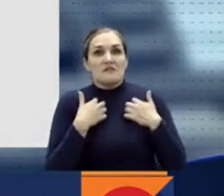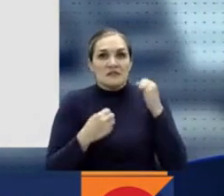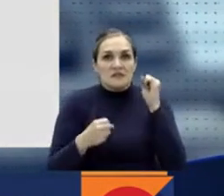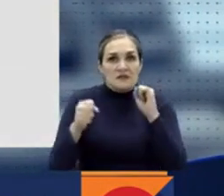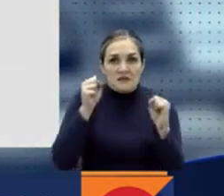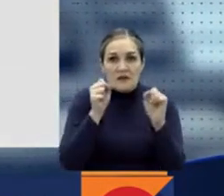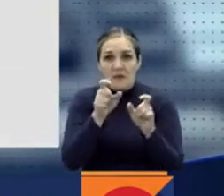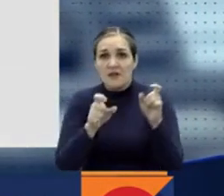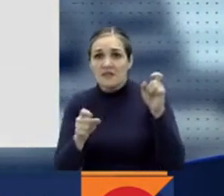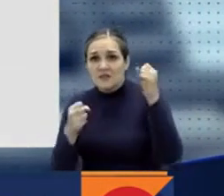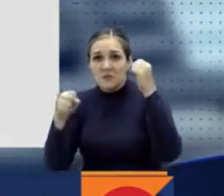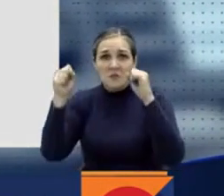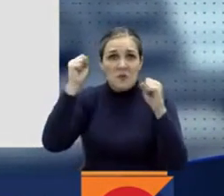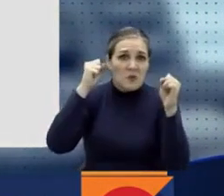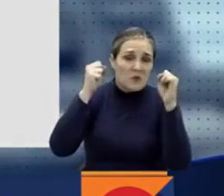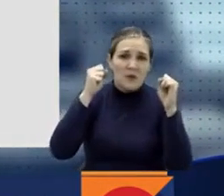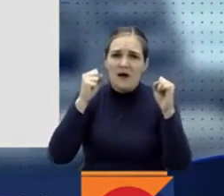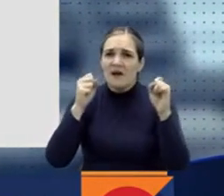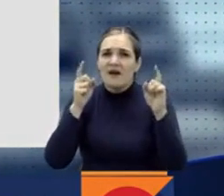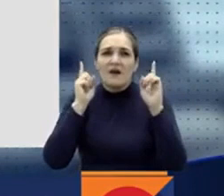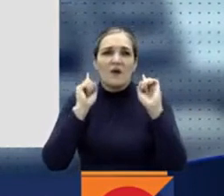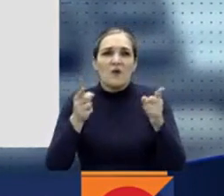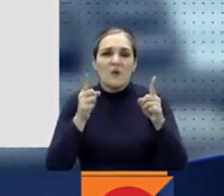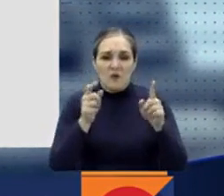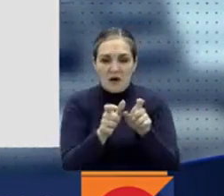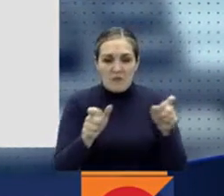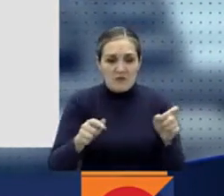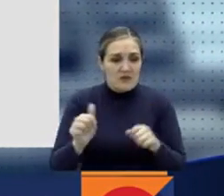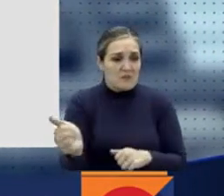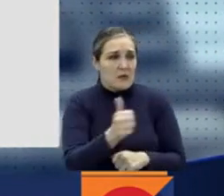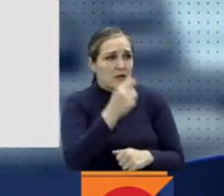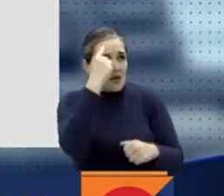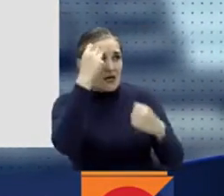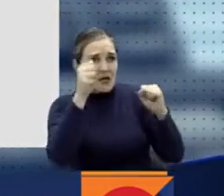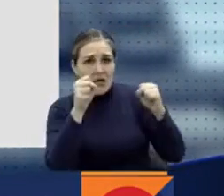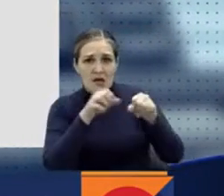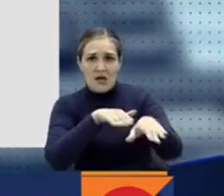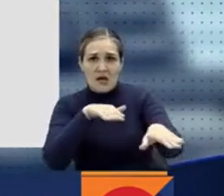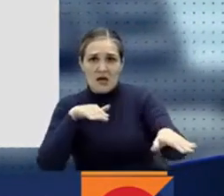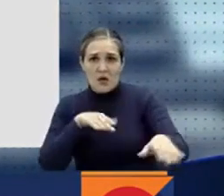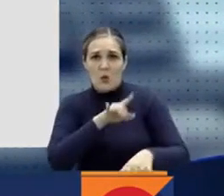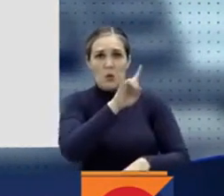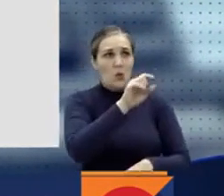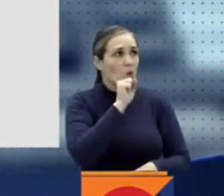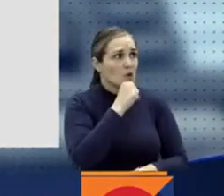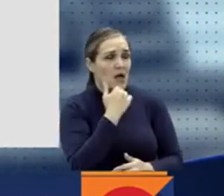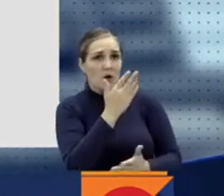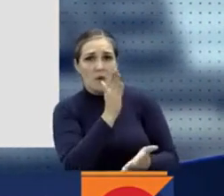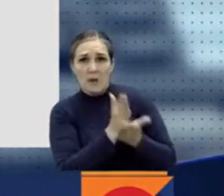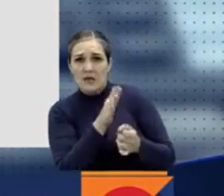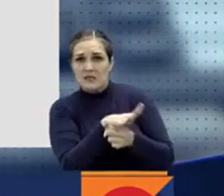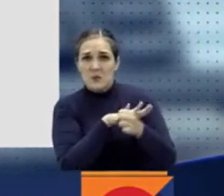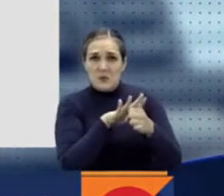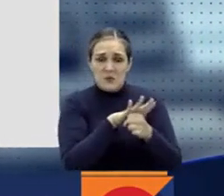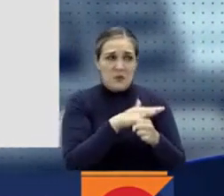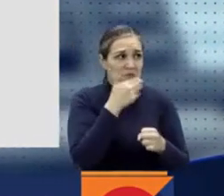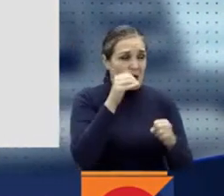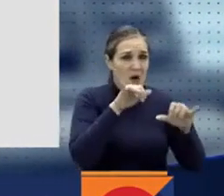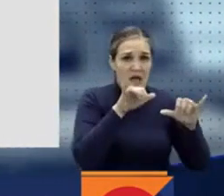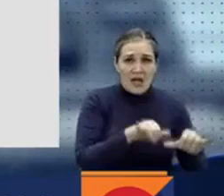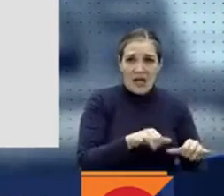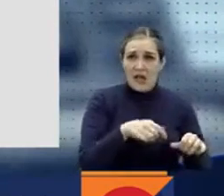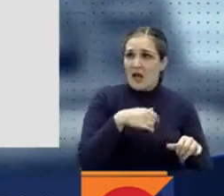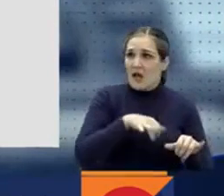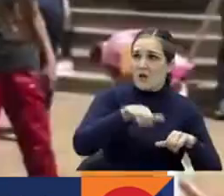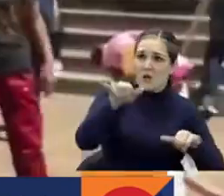cierta preocupación dentro de la mente de la gente por el caso de Ultra Air, ¿verdad? Que la gente se quedó en aeropuertos y el tema